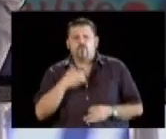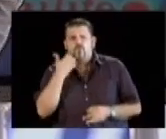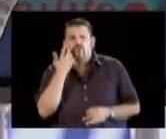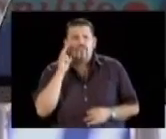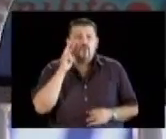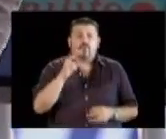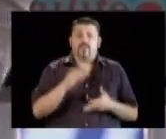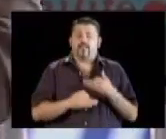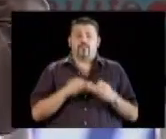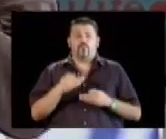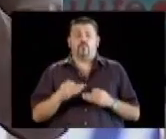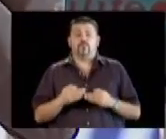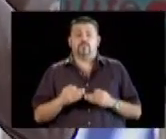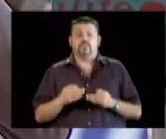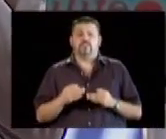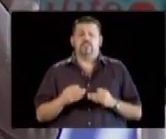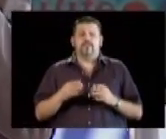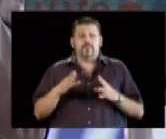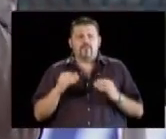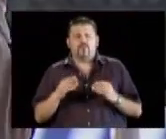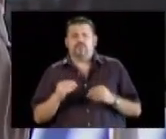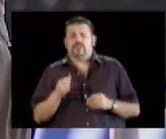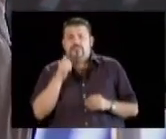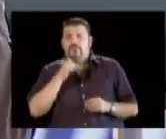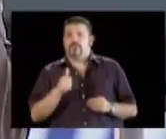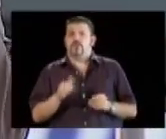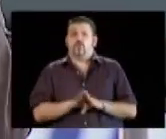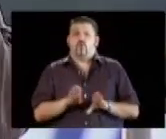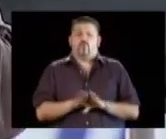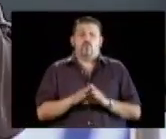gringos se asomen y vean educar, van a decir, ¡nos robaron!